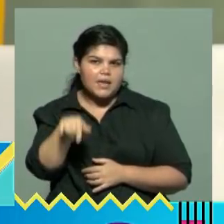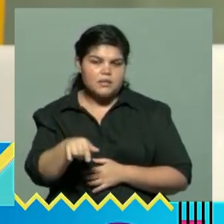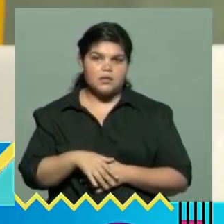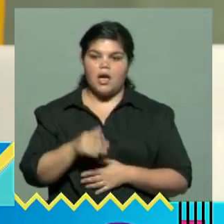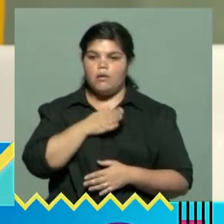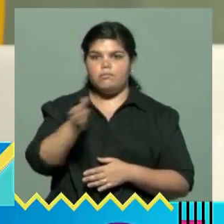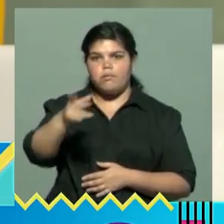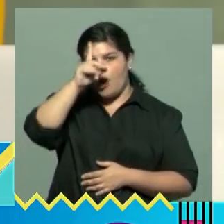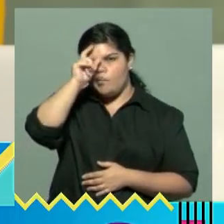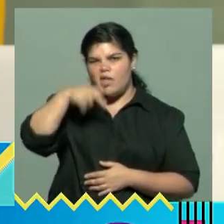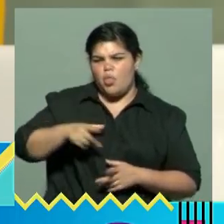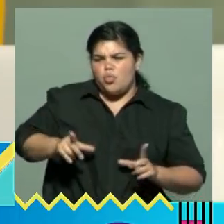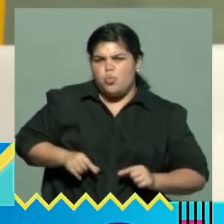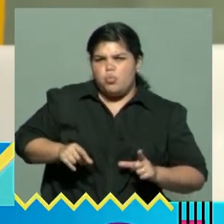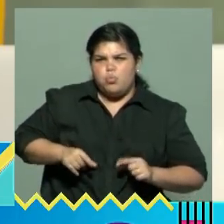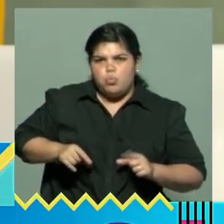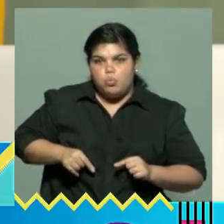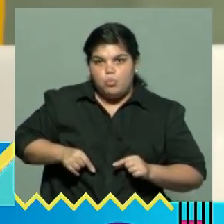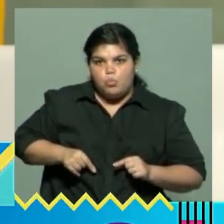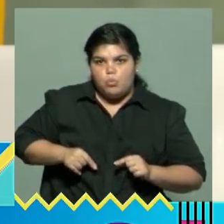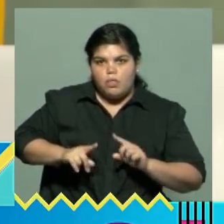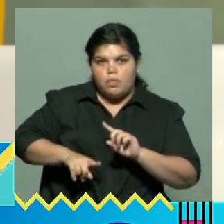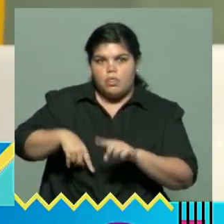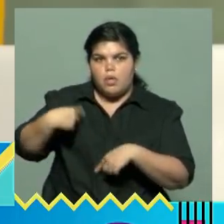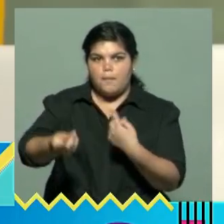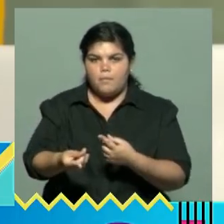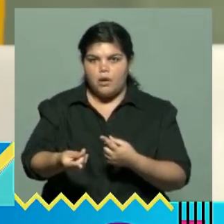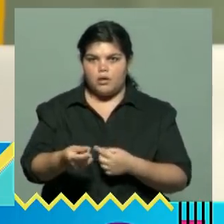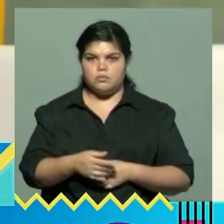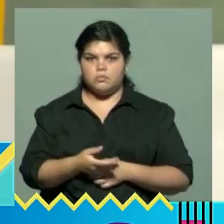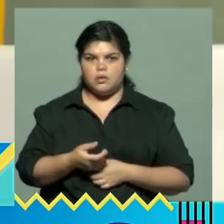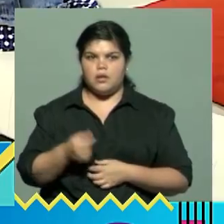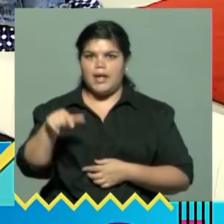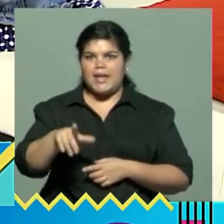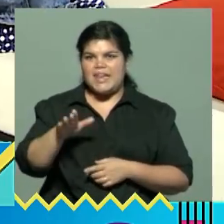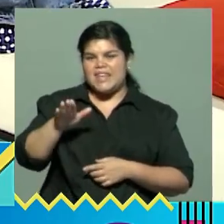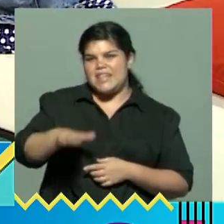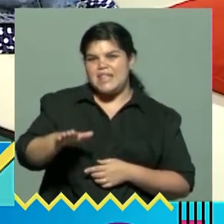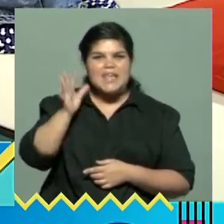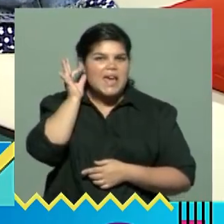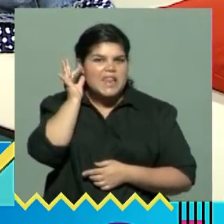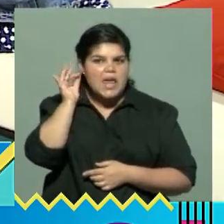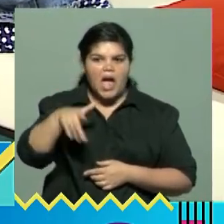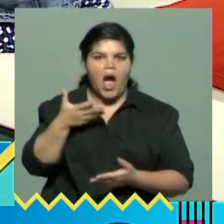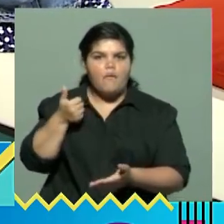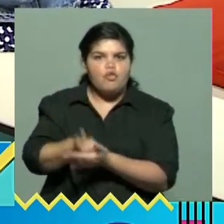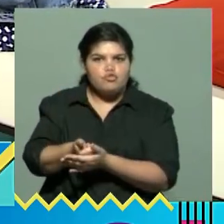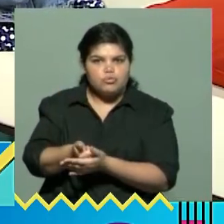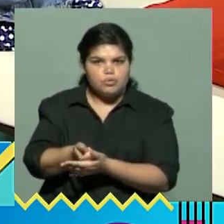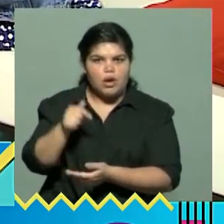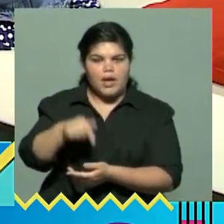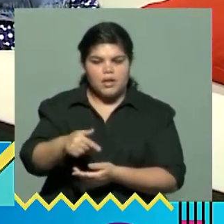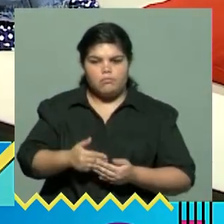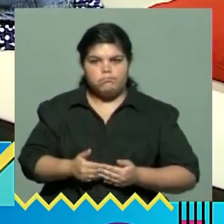por dolores abdominales y, digamos, los resultados han arrojado que son niñas que han sido abusadas y que están